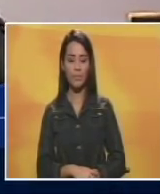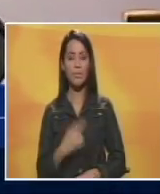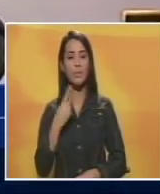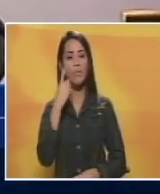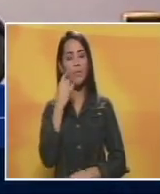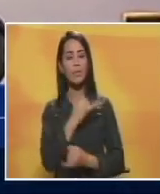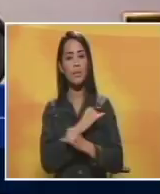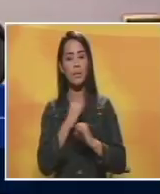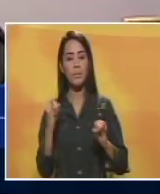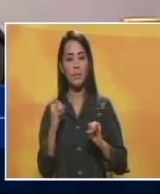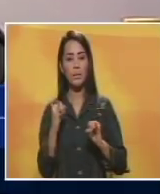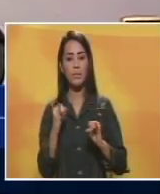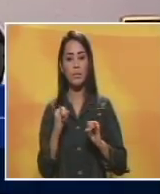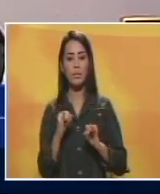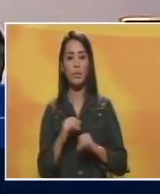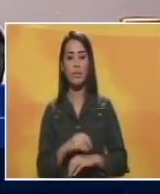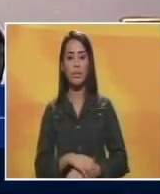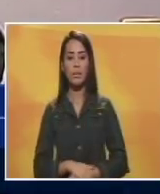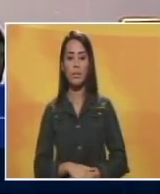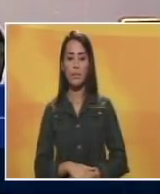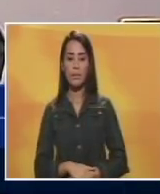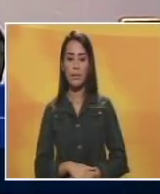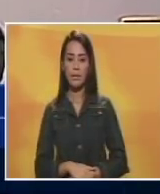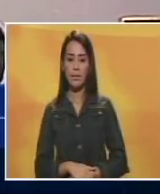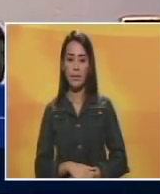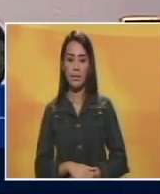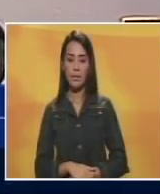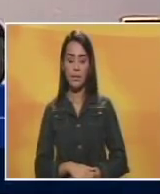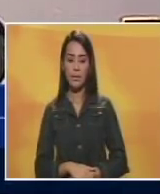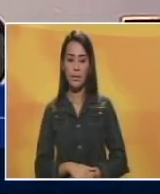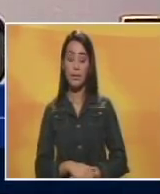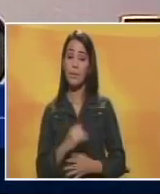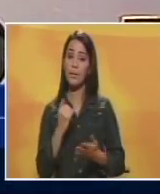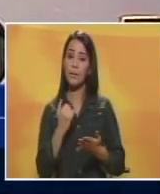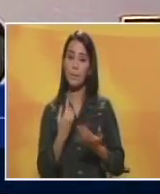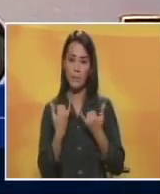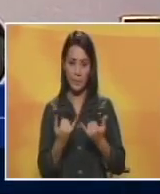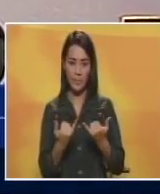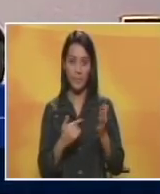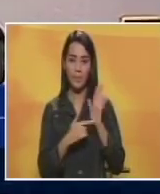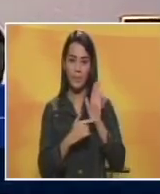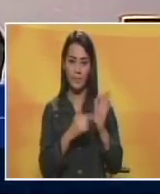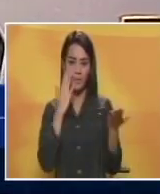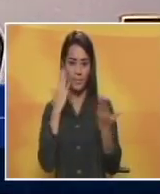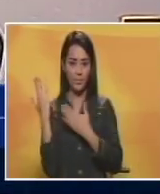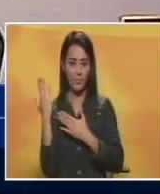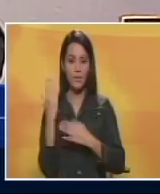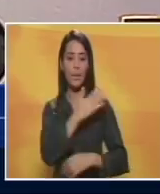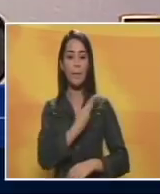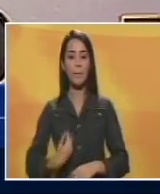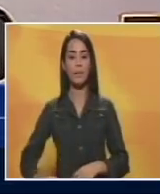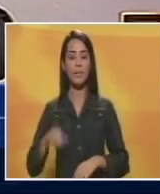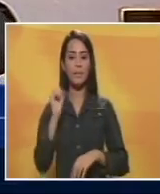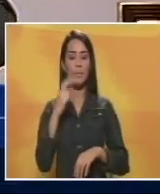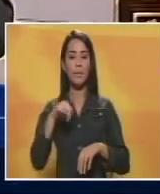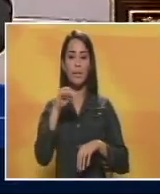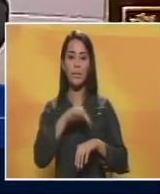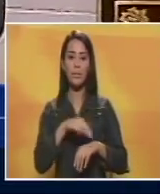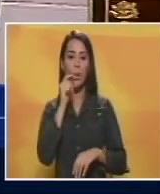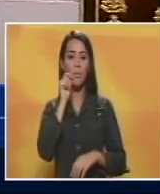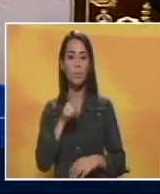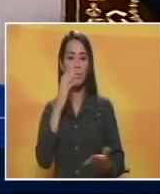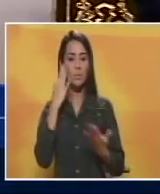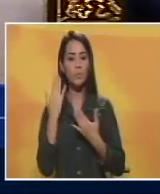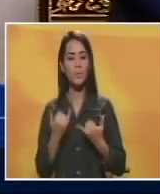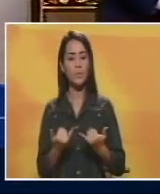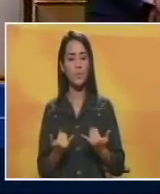del Poder Judicial. Bien, lo que ve en pantalla es precisamente cuando el presidente de la Asamblea Nacional, Omar Barbosa, le